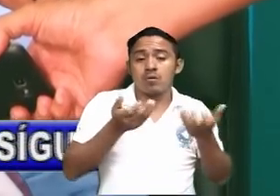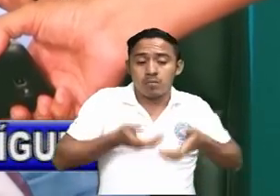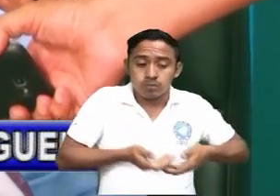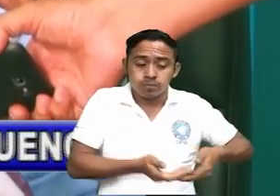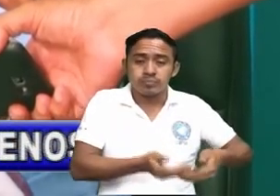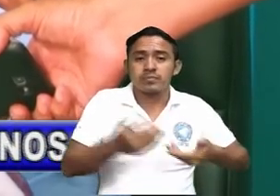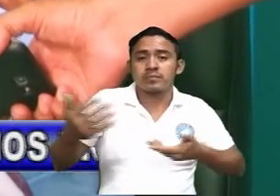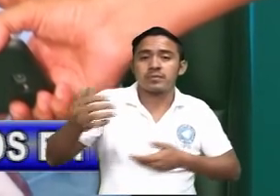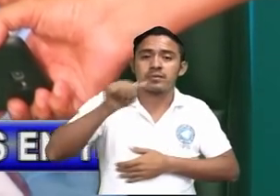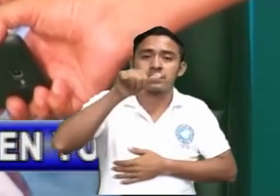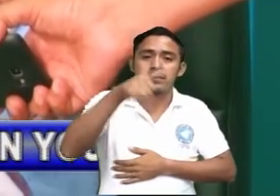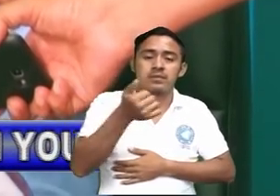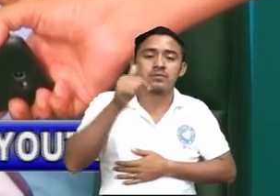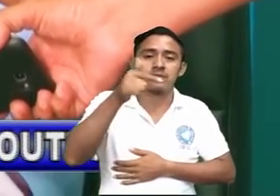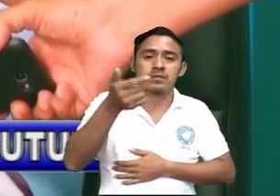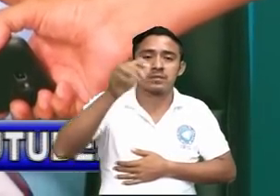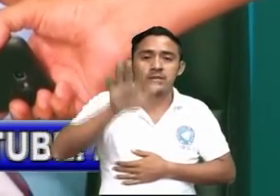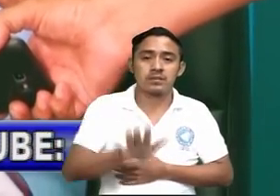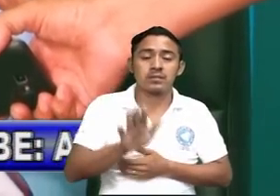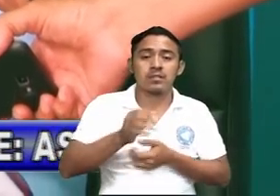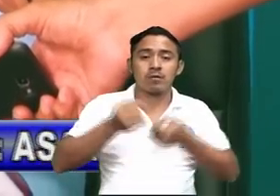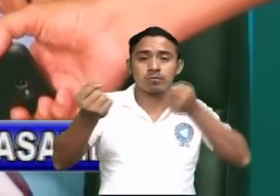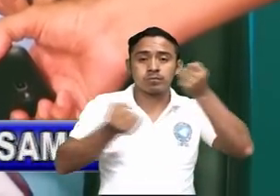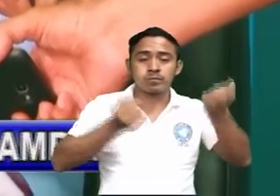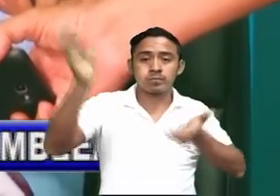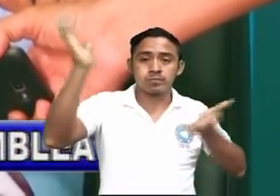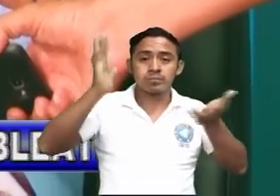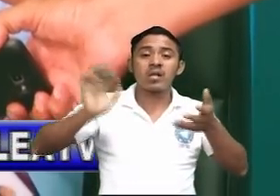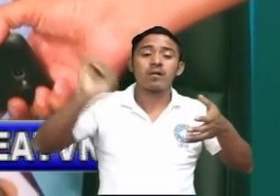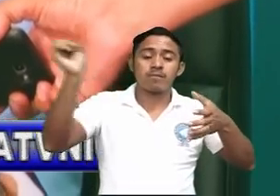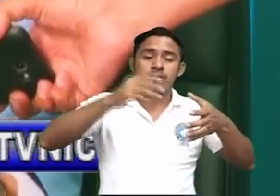recolectando 675 camionadas solo en los cauces,